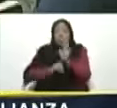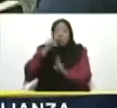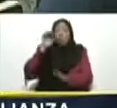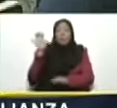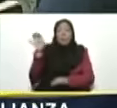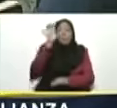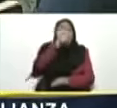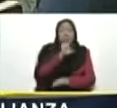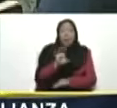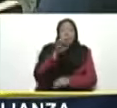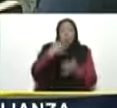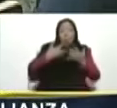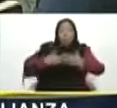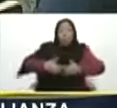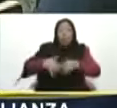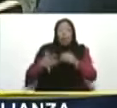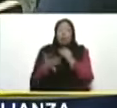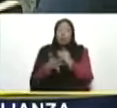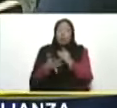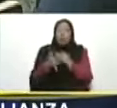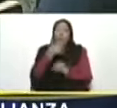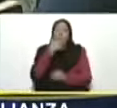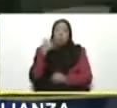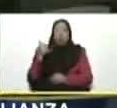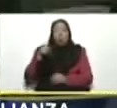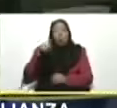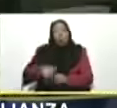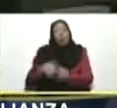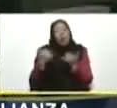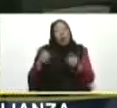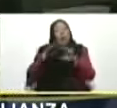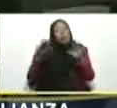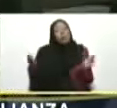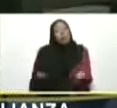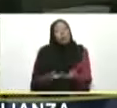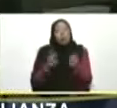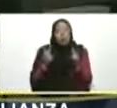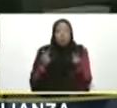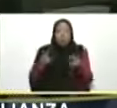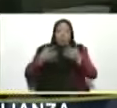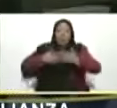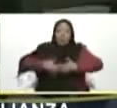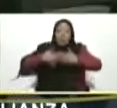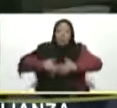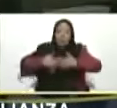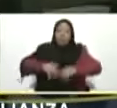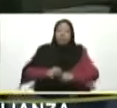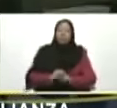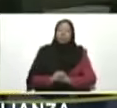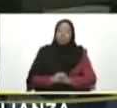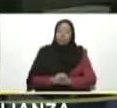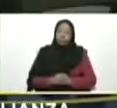para construir con la mejor tecnología, hoy por hoy en el mundo, una nueva planta.